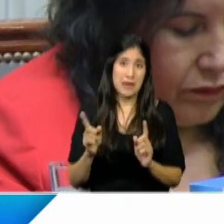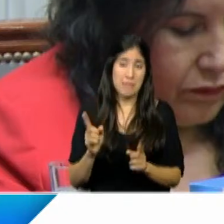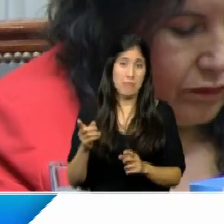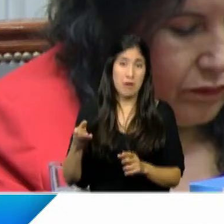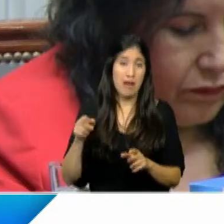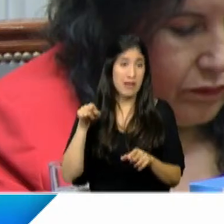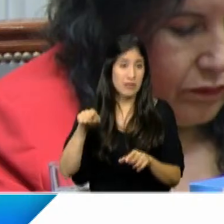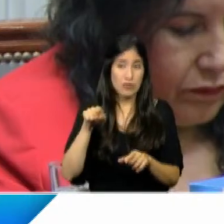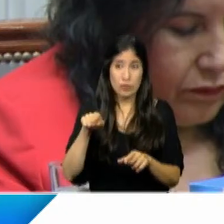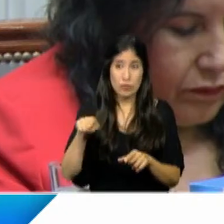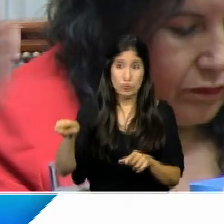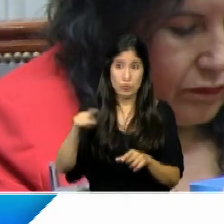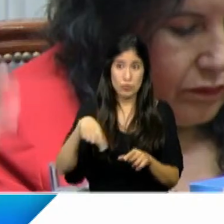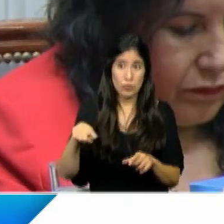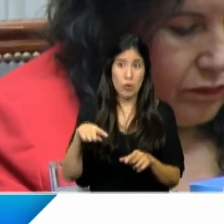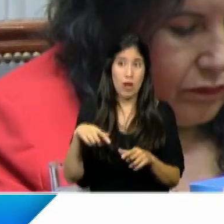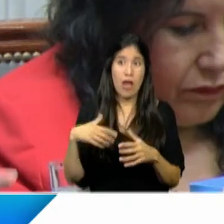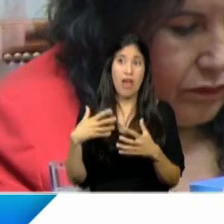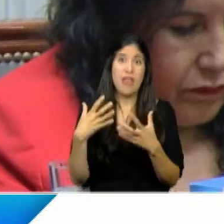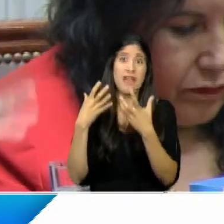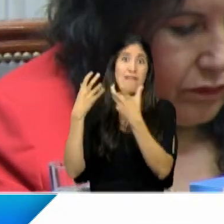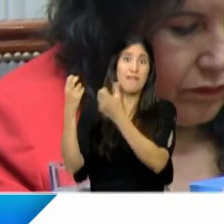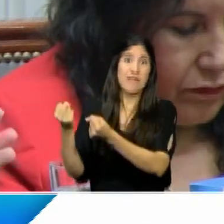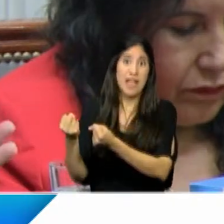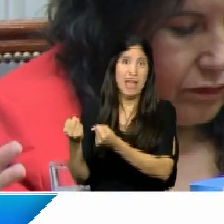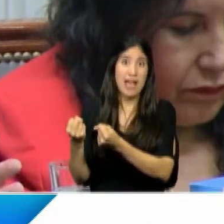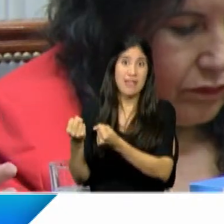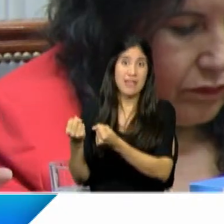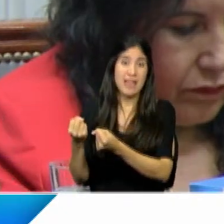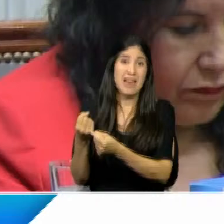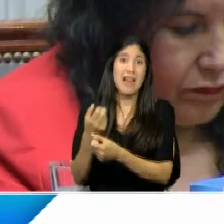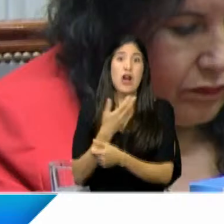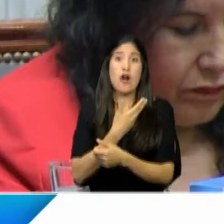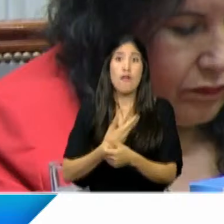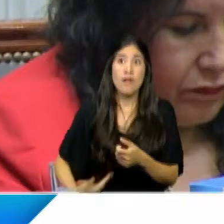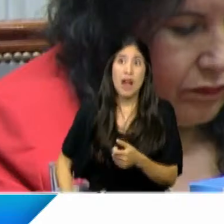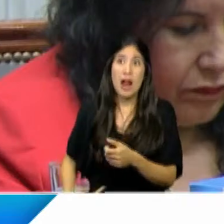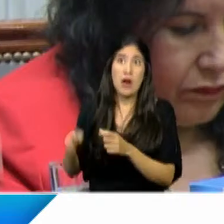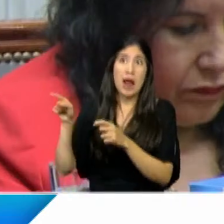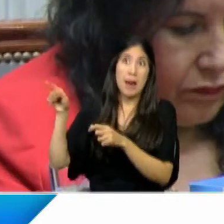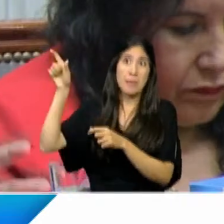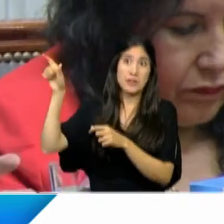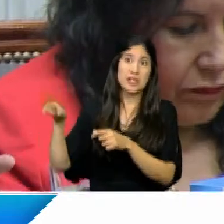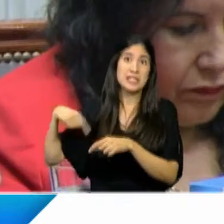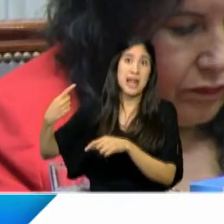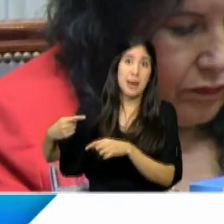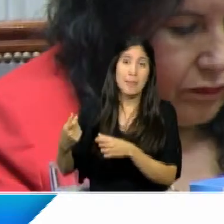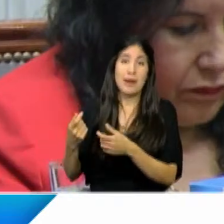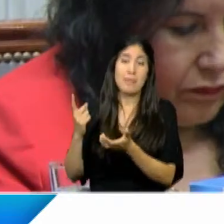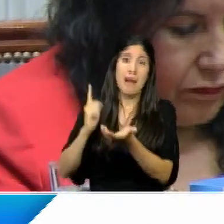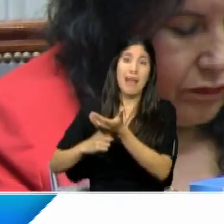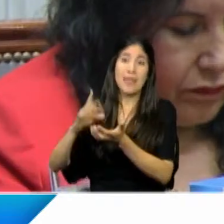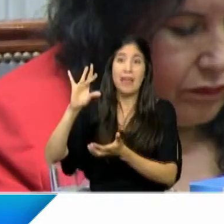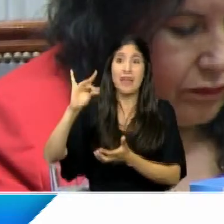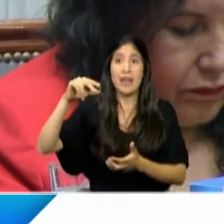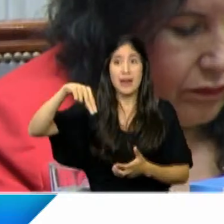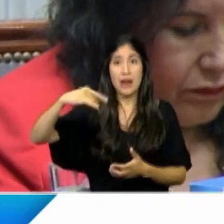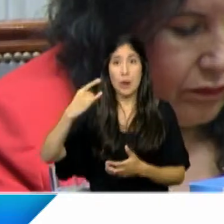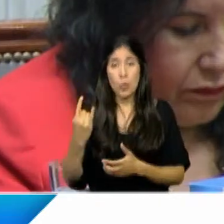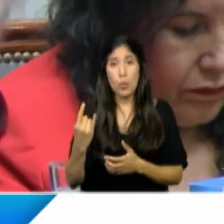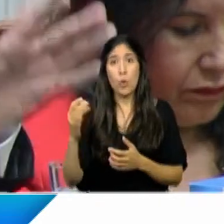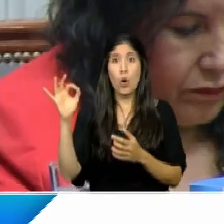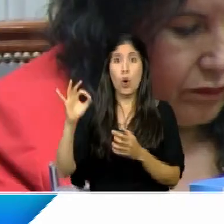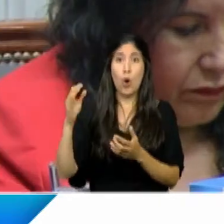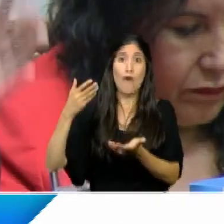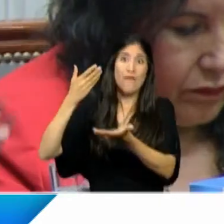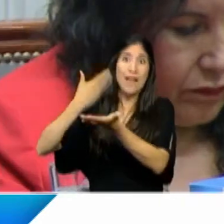defienden el gobierno de DNU y veto. Vamos a escuchar hablar